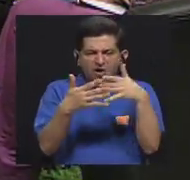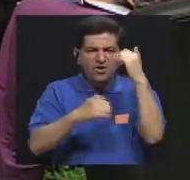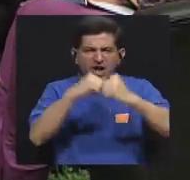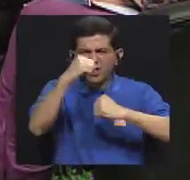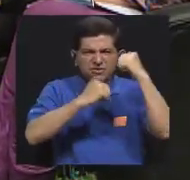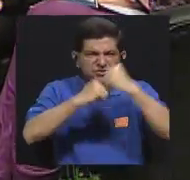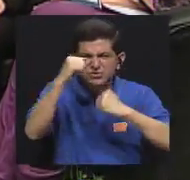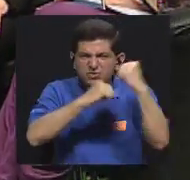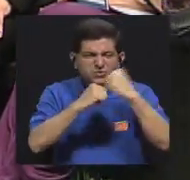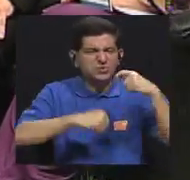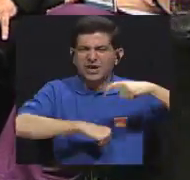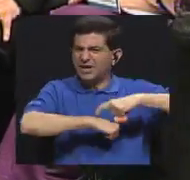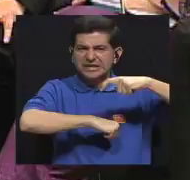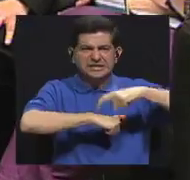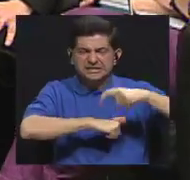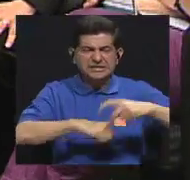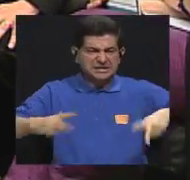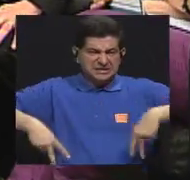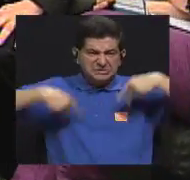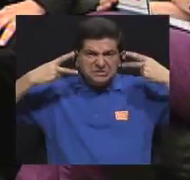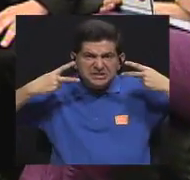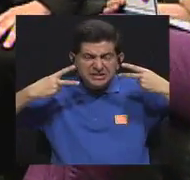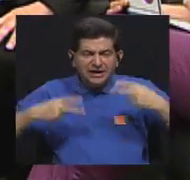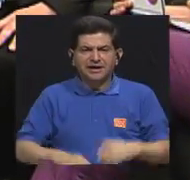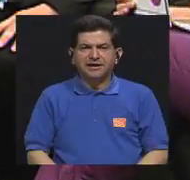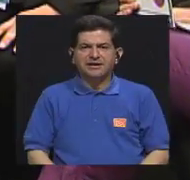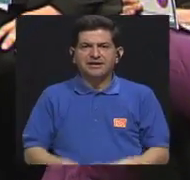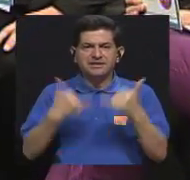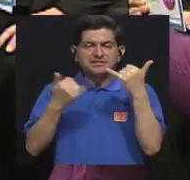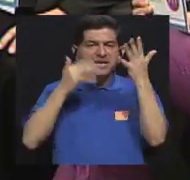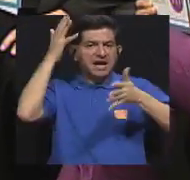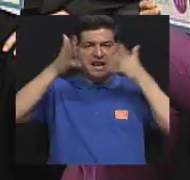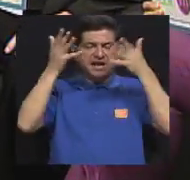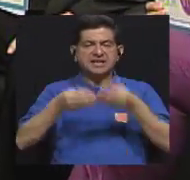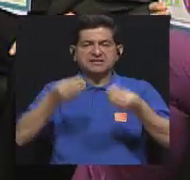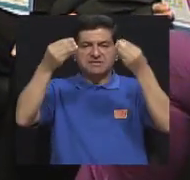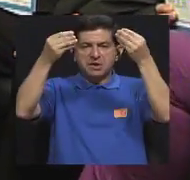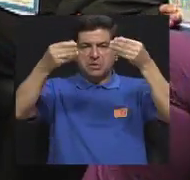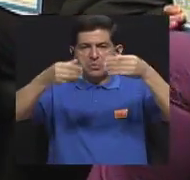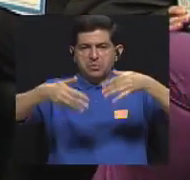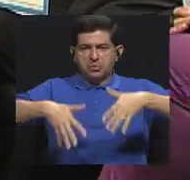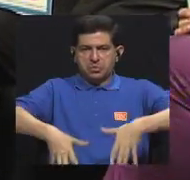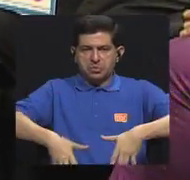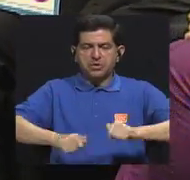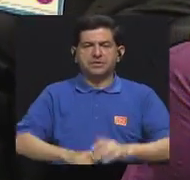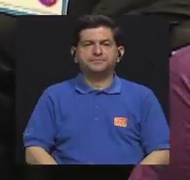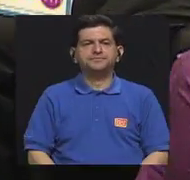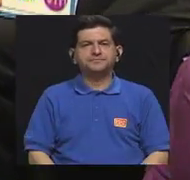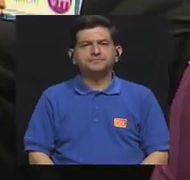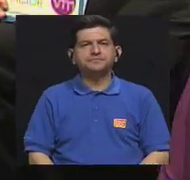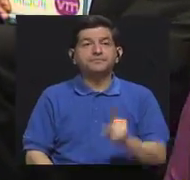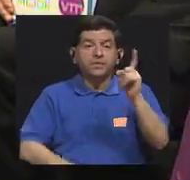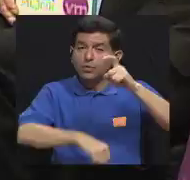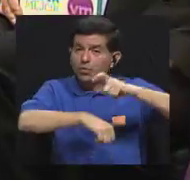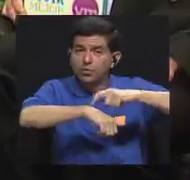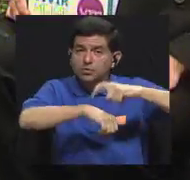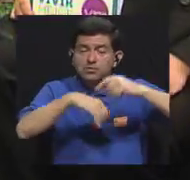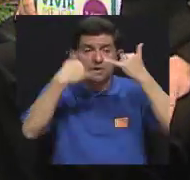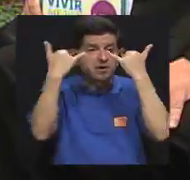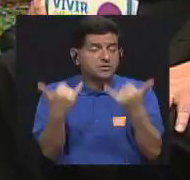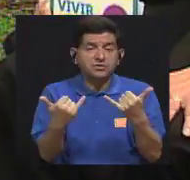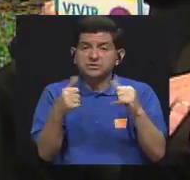hago. O sea, estructuramos tanto nuestro tiempo y nuestra vida que perdemos nuestra creatividad. Entonces, en